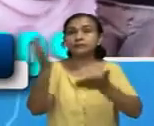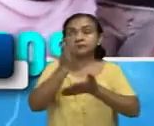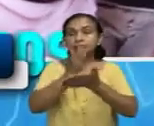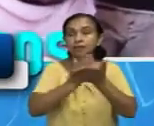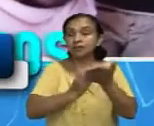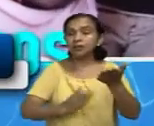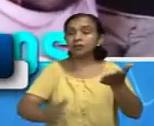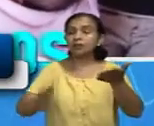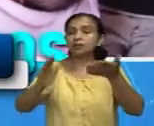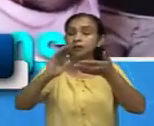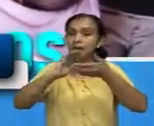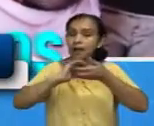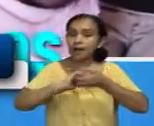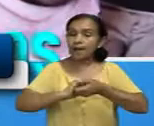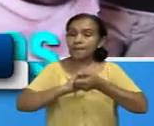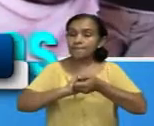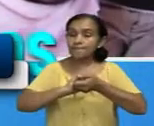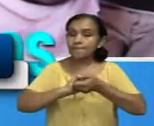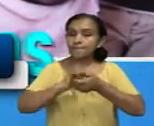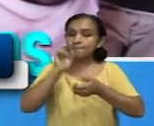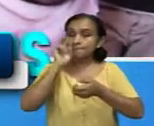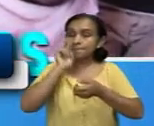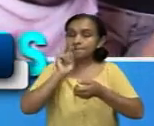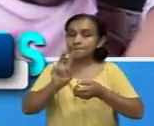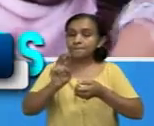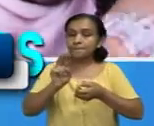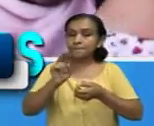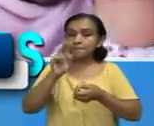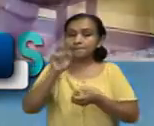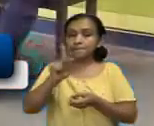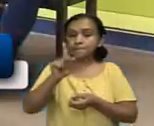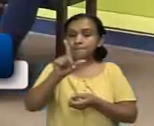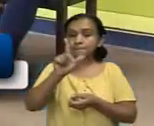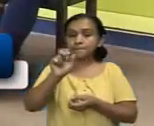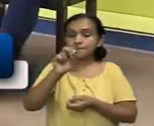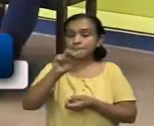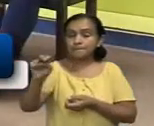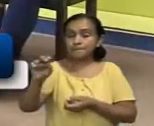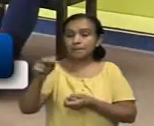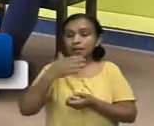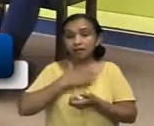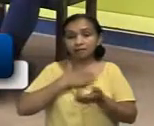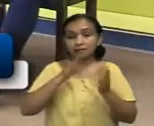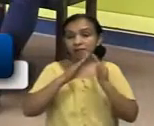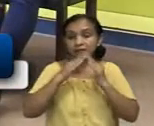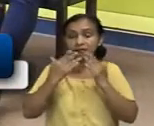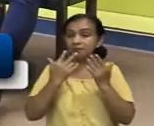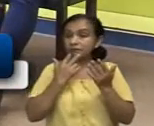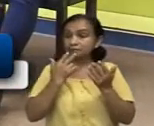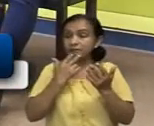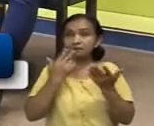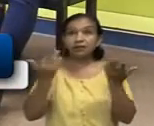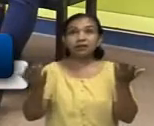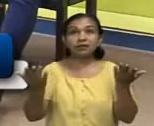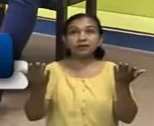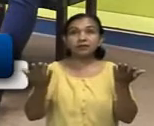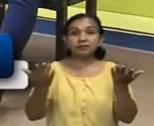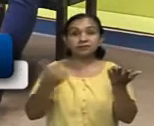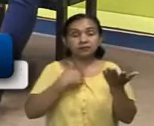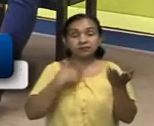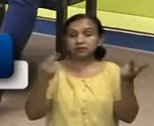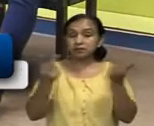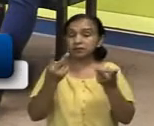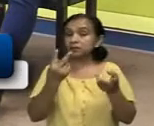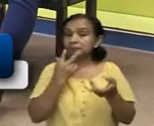televidentes que nos están viendo ahorita dirán, el plan Calache no ha llegado a mi comunidad, no ha llegado a mi barrio, no ha llegado donde yo